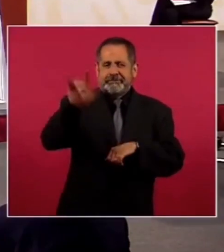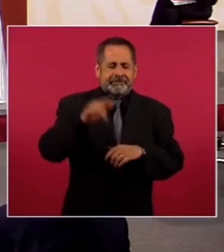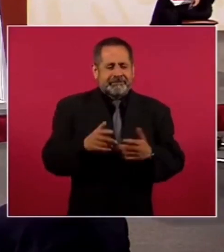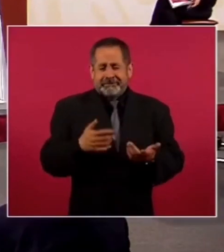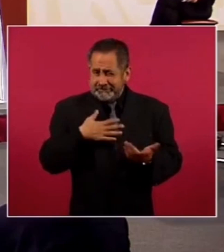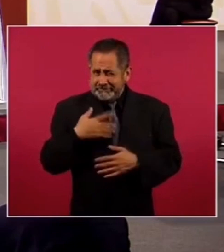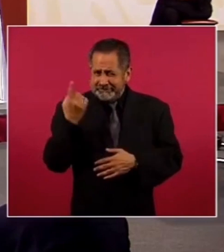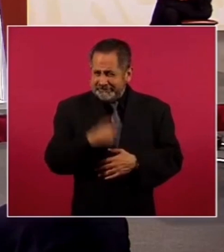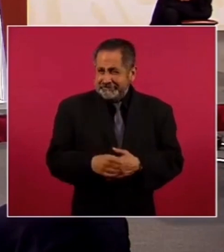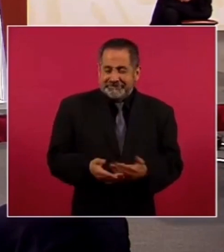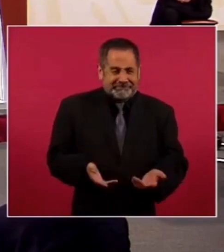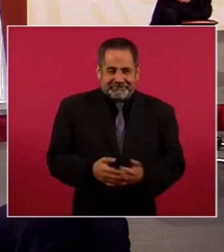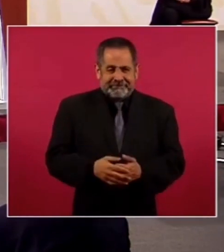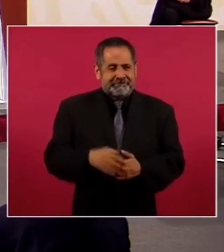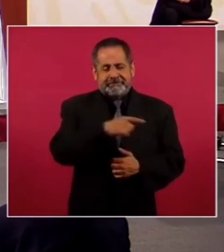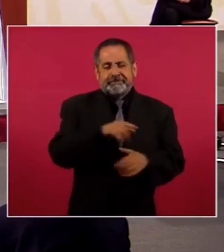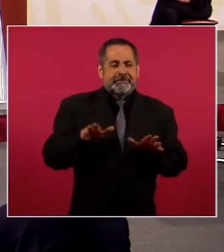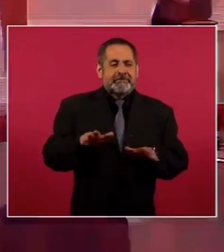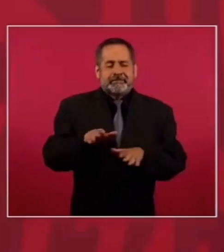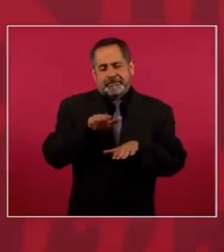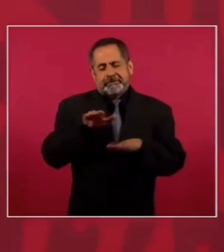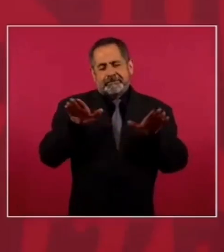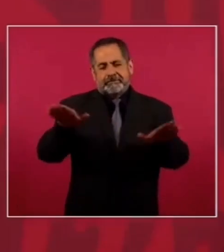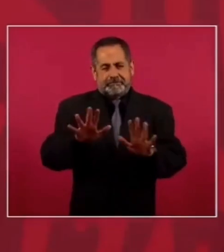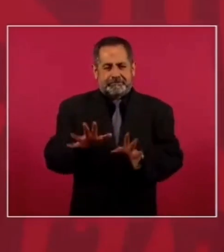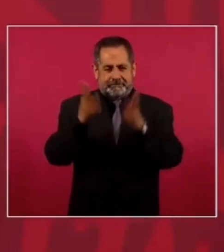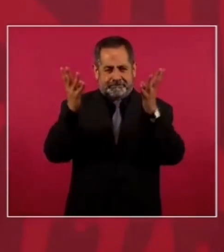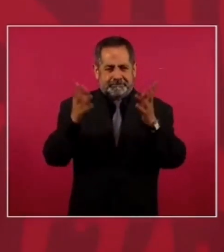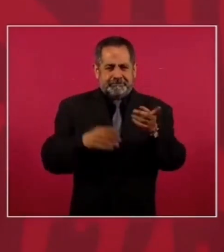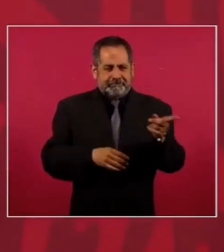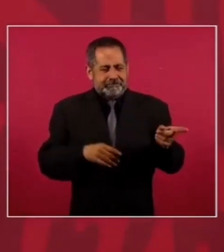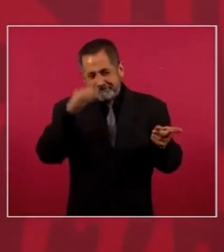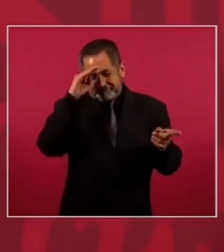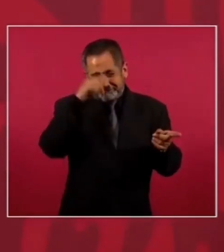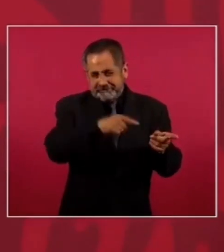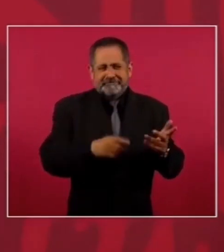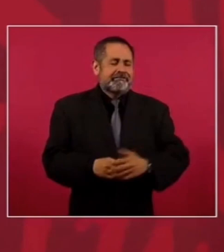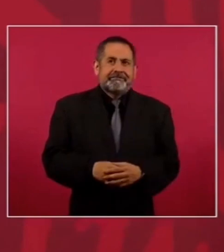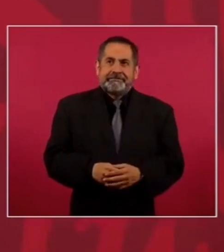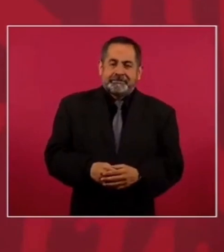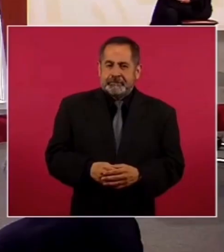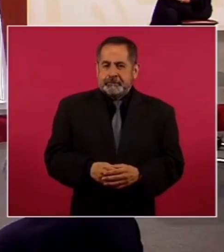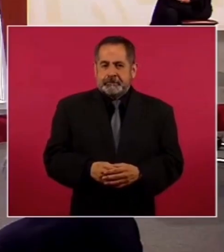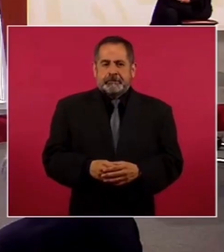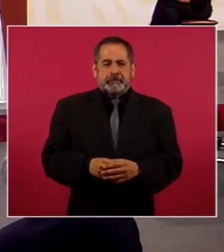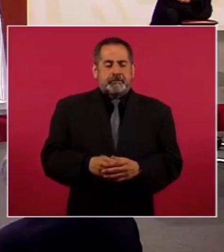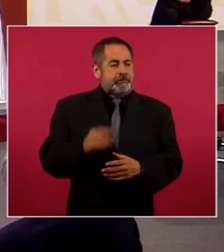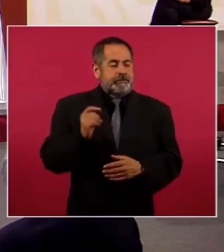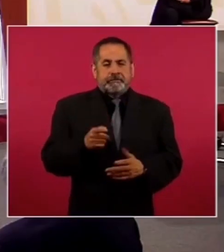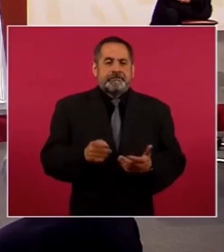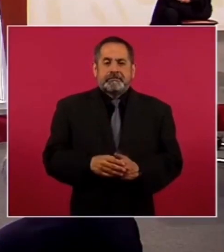terminal del aeropuerto Felipe Ángeles. Tienes el nivel, porque no estamos hablando